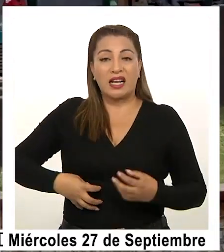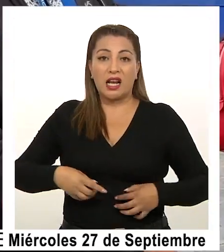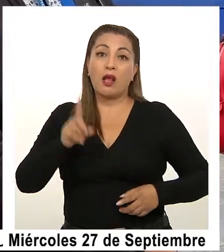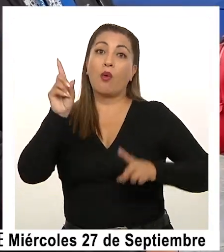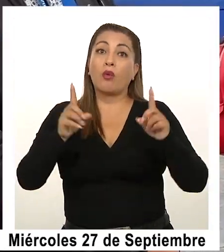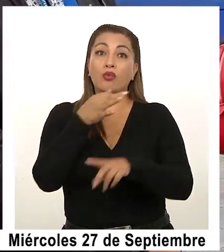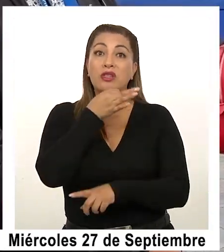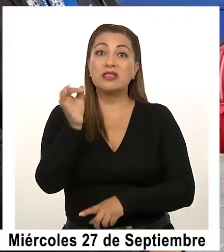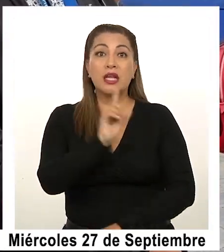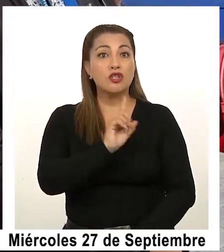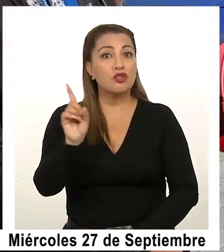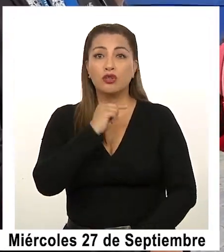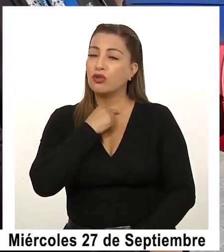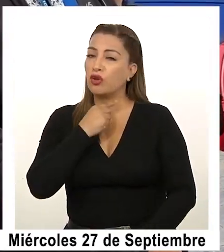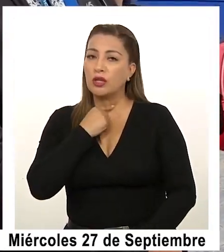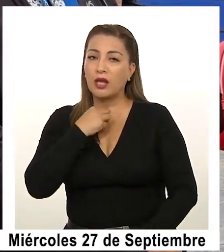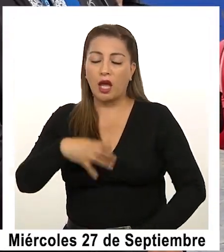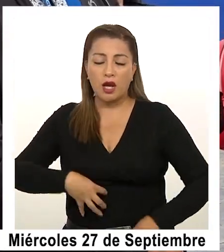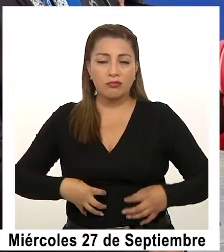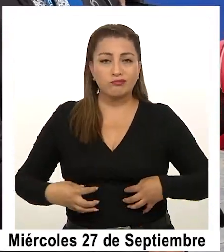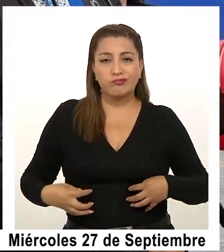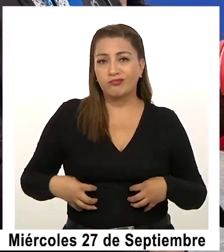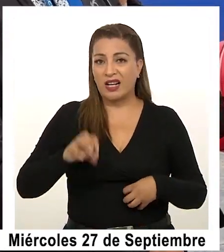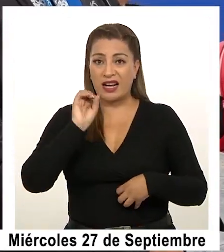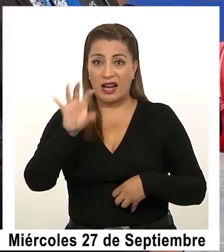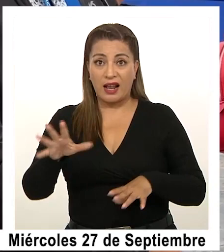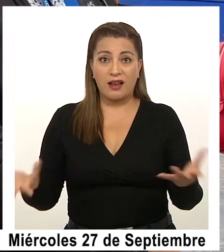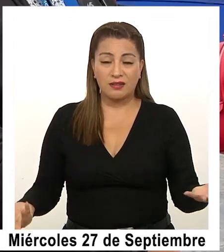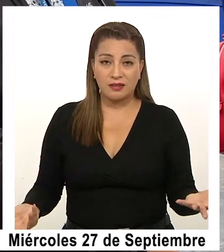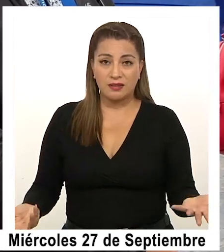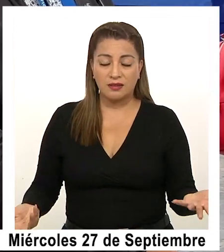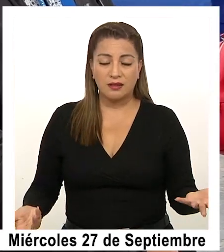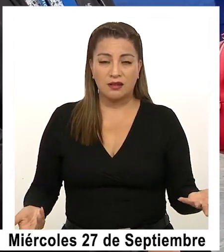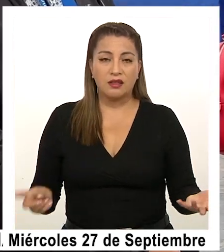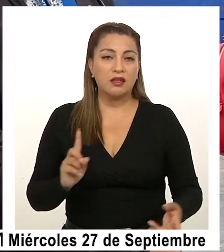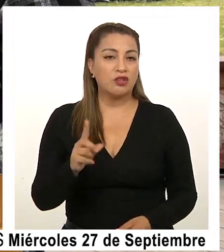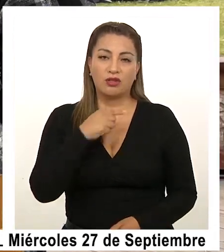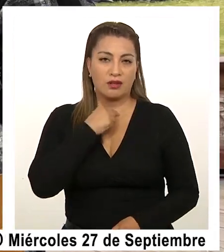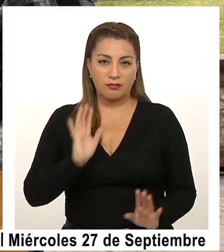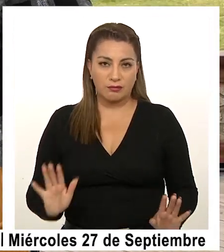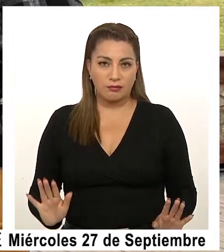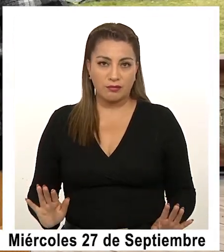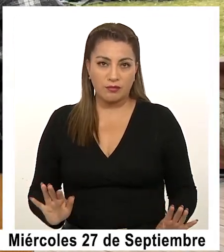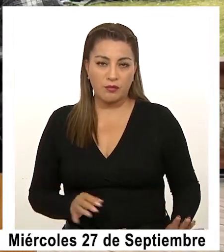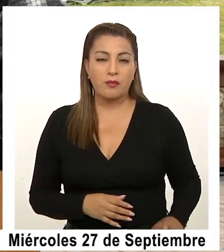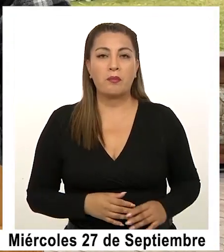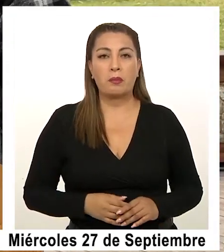haya dejado alguna manifestación expresa de no querer serlo.